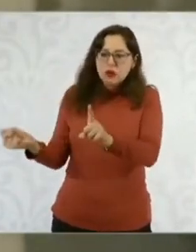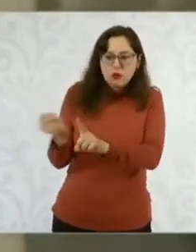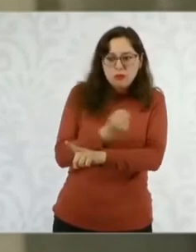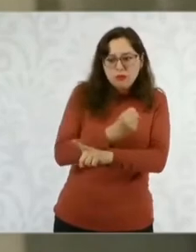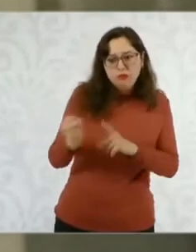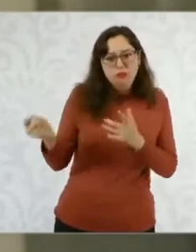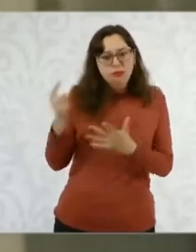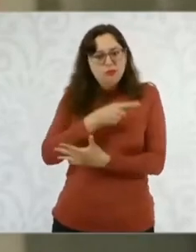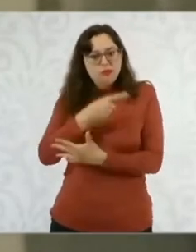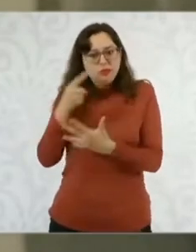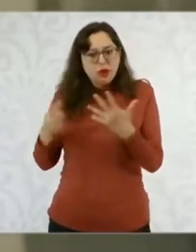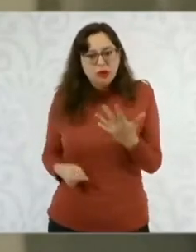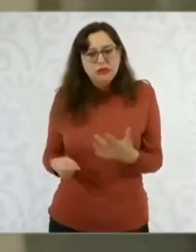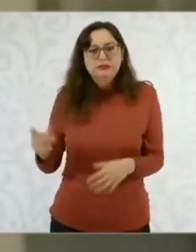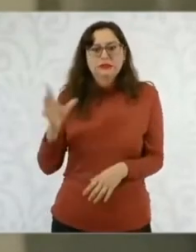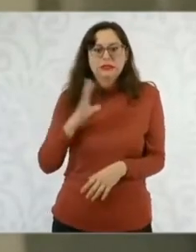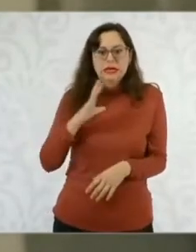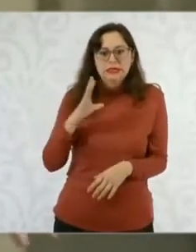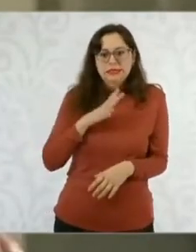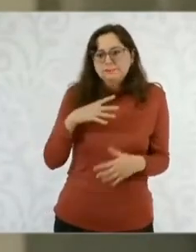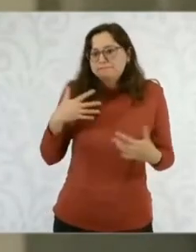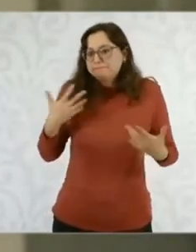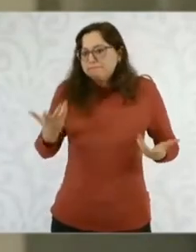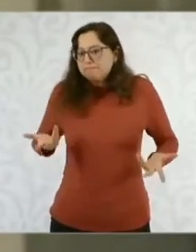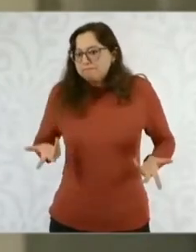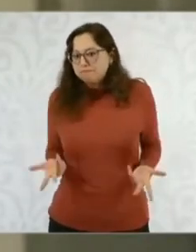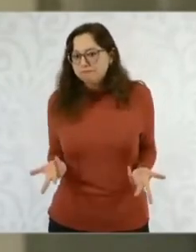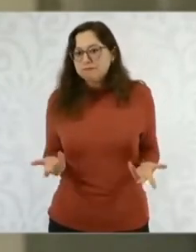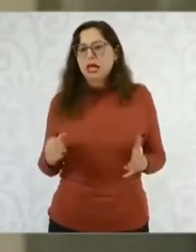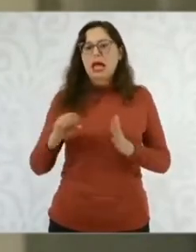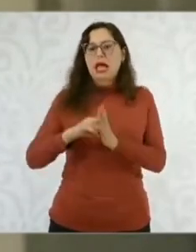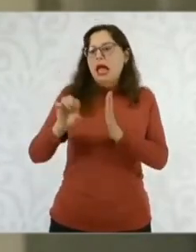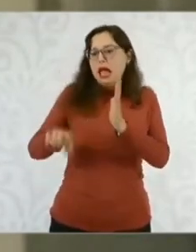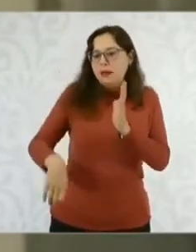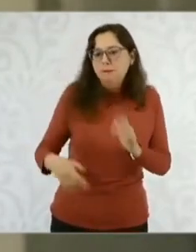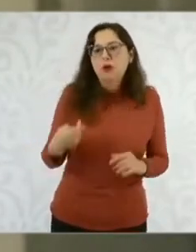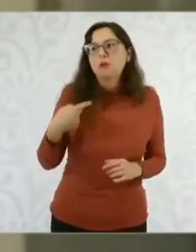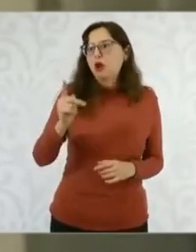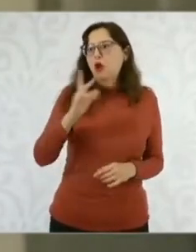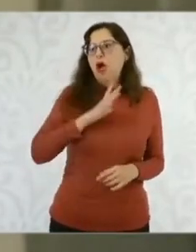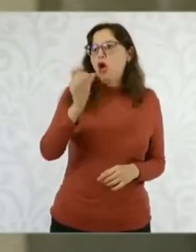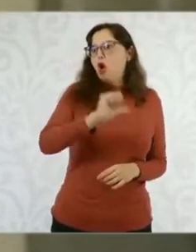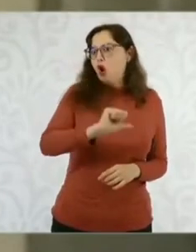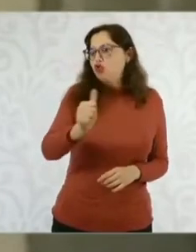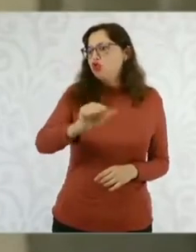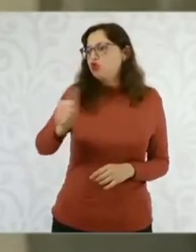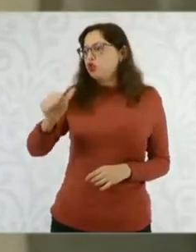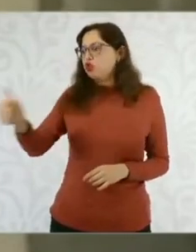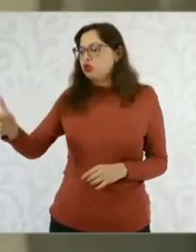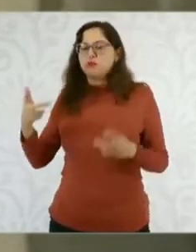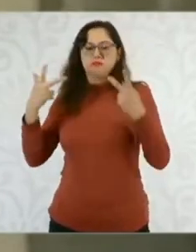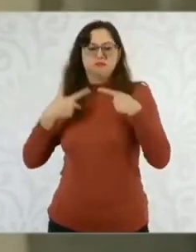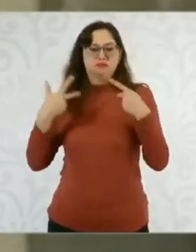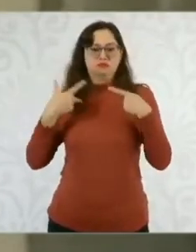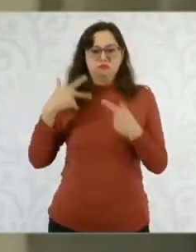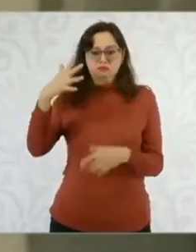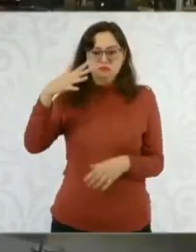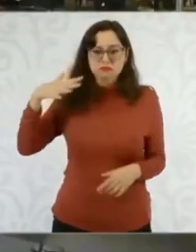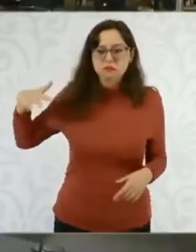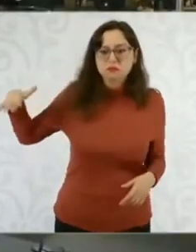violencias, en donde este es un ejemplo nada más, pero hay otro tipo de cosas que también han permeado en la sociedad y